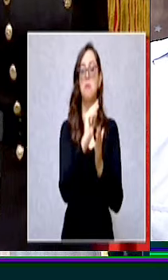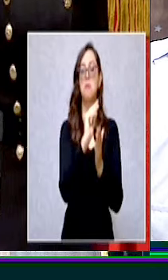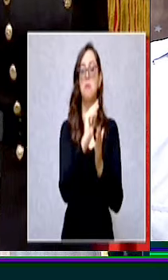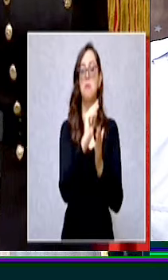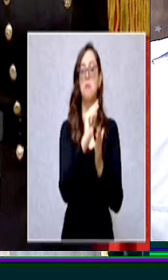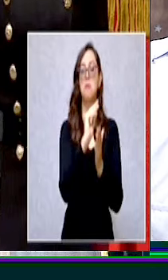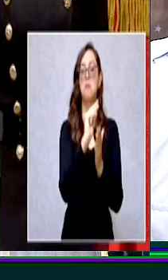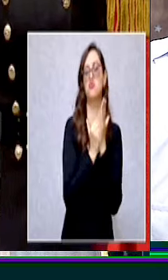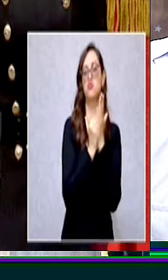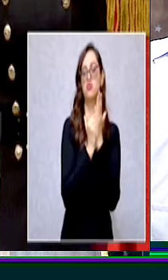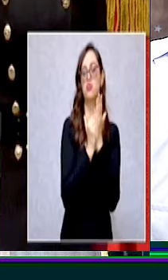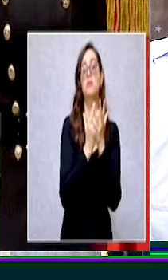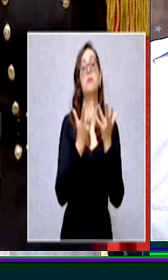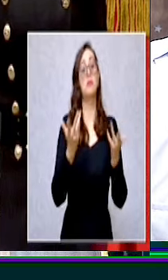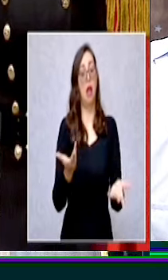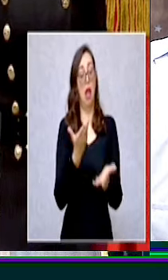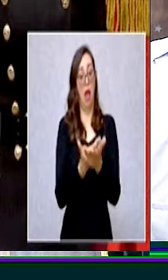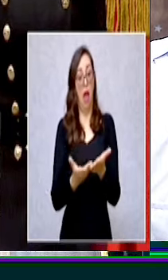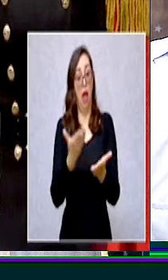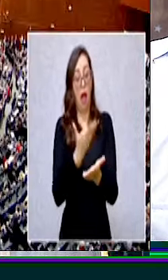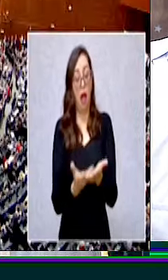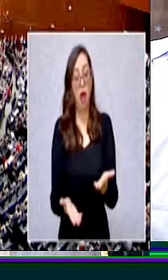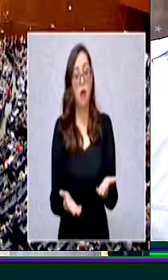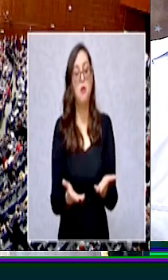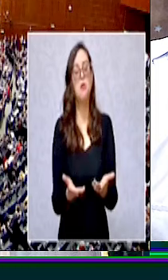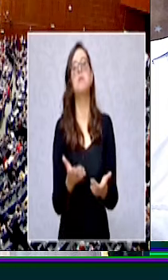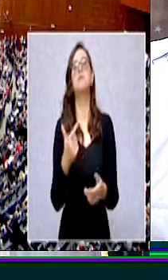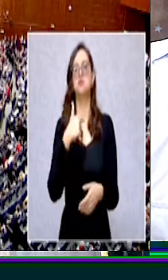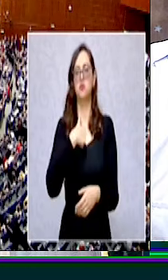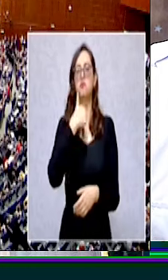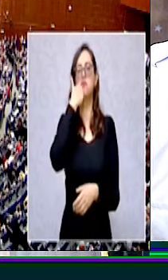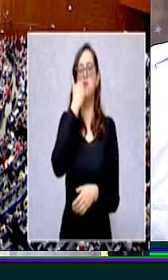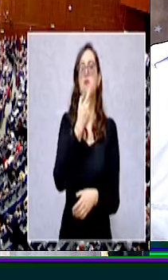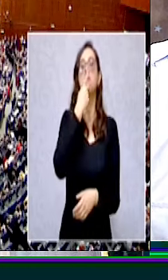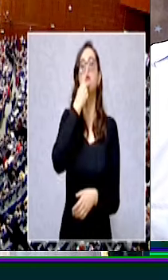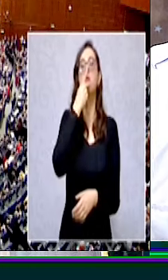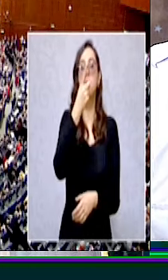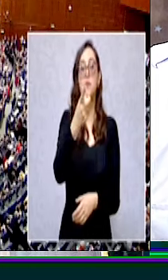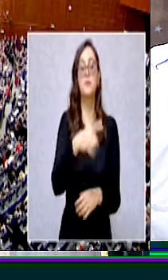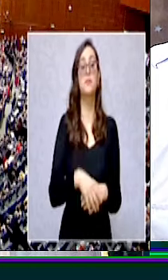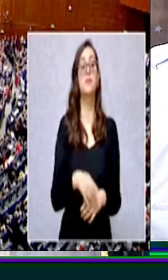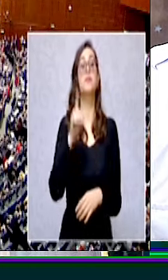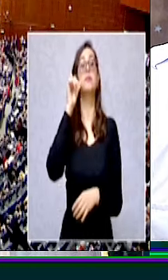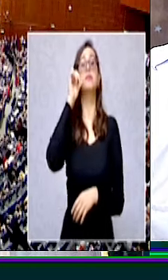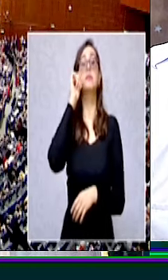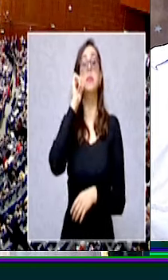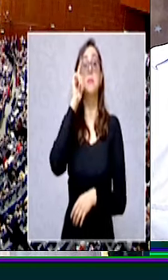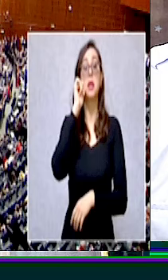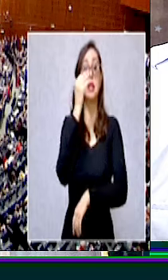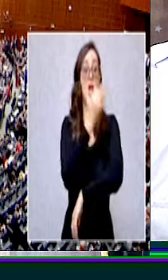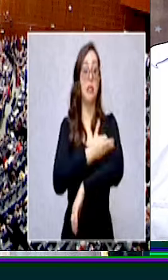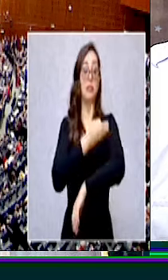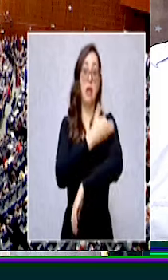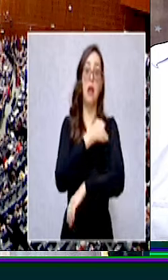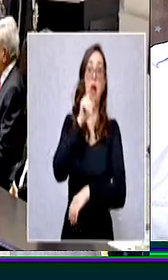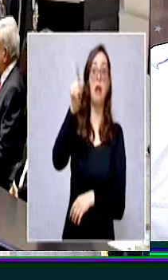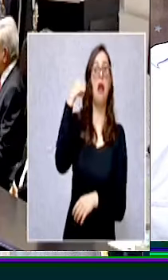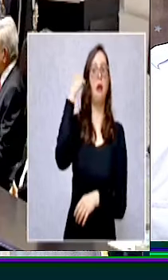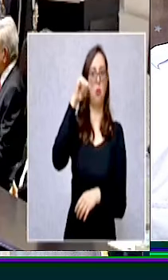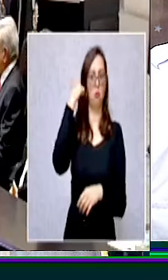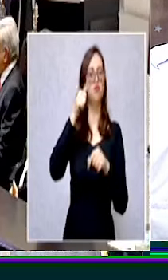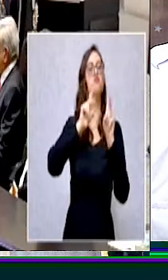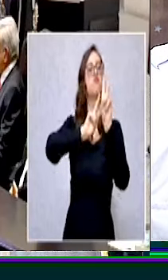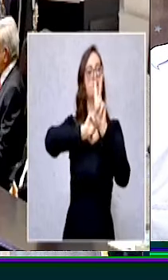notita aprovecho para decir que el día de mañana por la tarde estaremos en Acapulco para